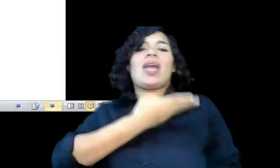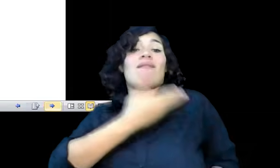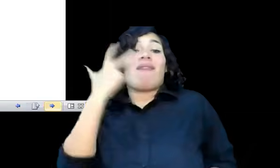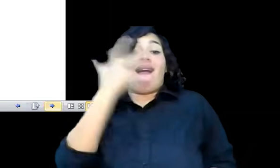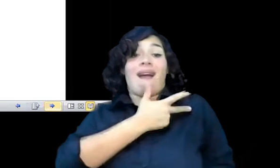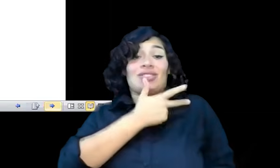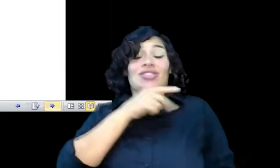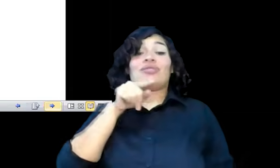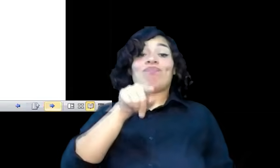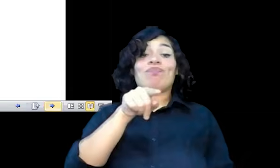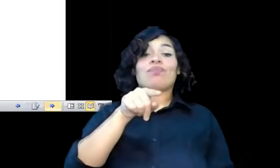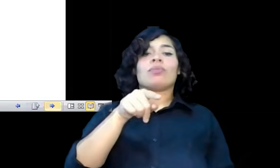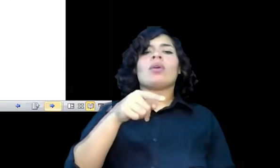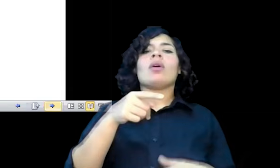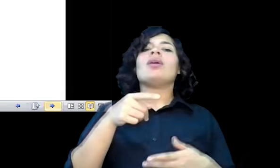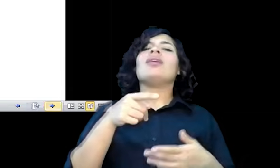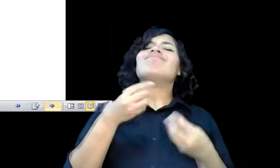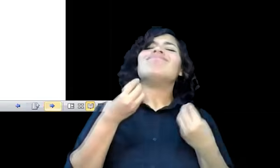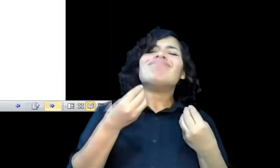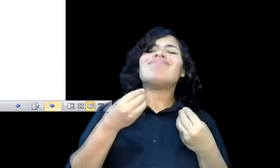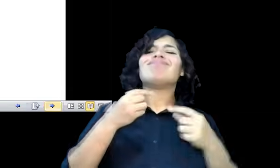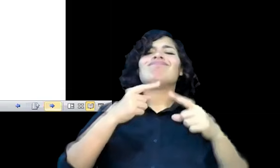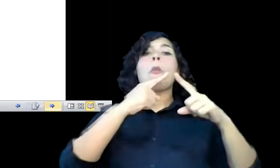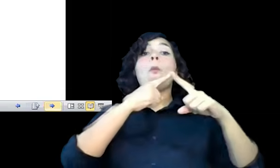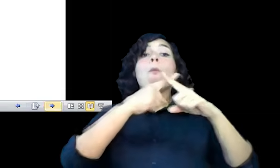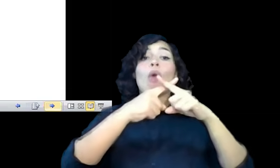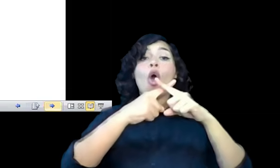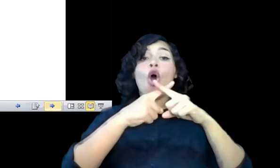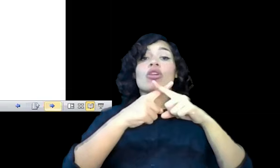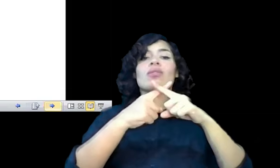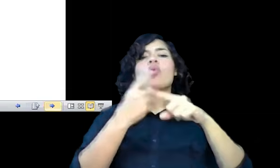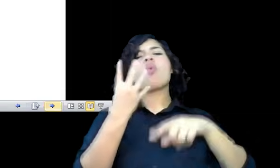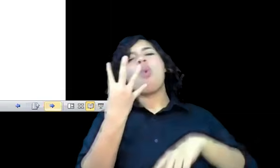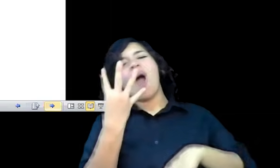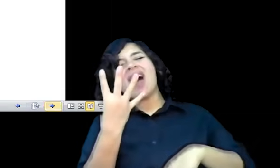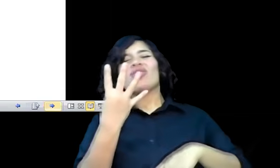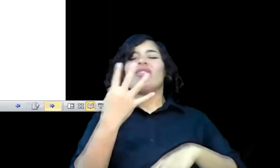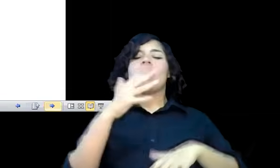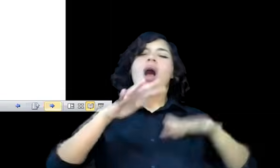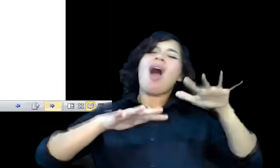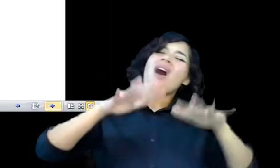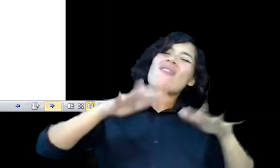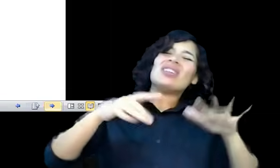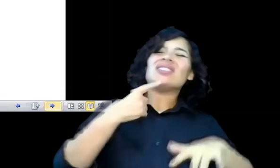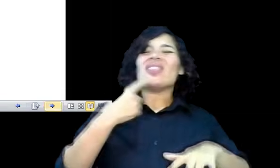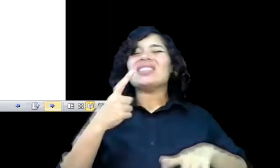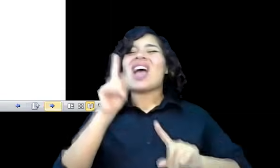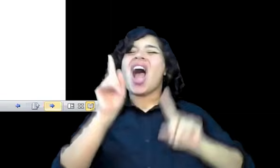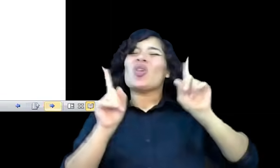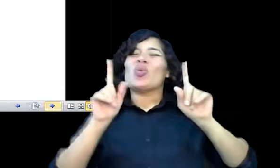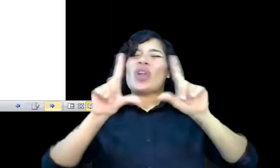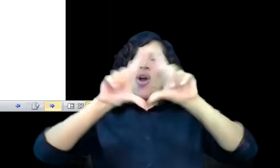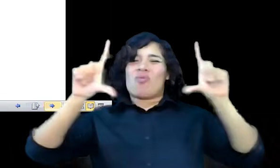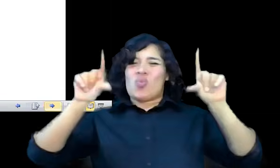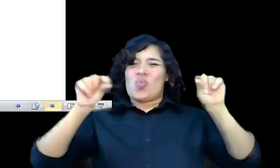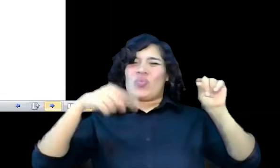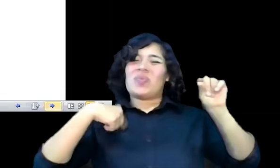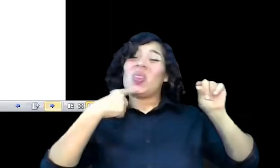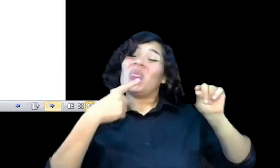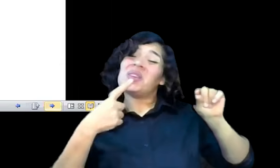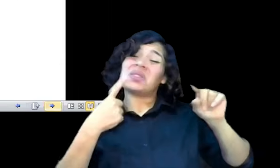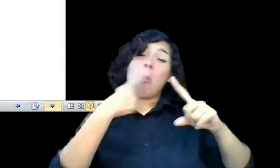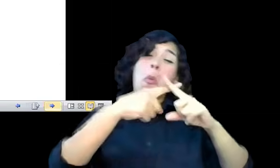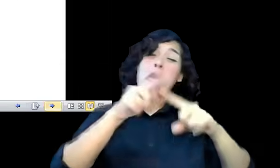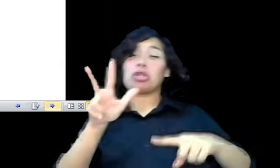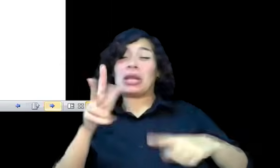encuentra multiplicada por un coeficiente, que por lo general es 4, a veces me dicen que en algunas boletas es 3, yo siempre vi